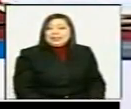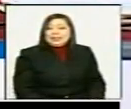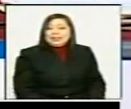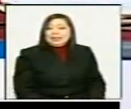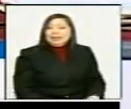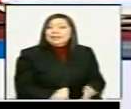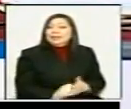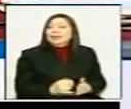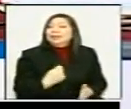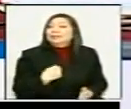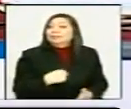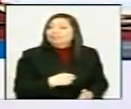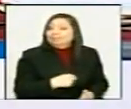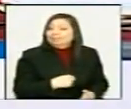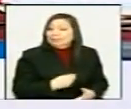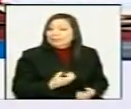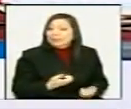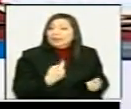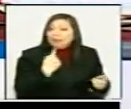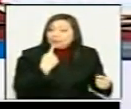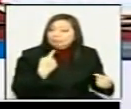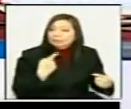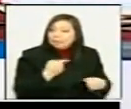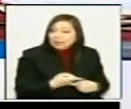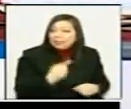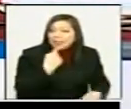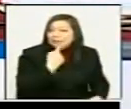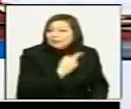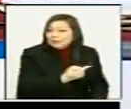que nosotros apelamos.